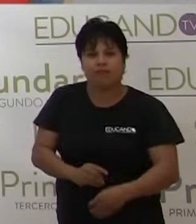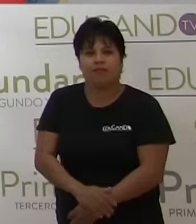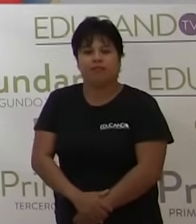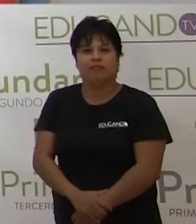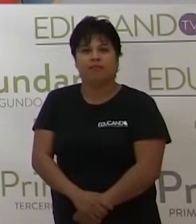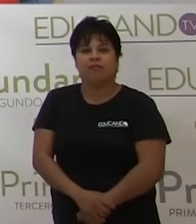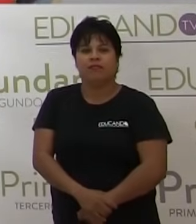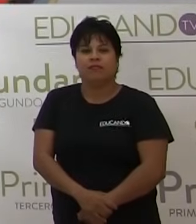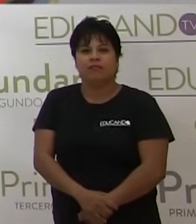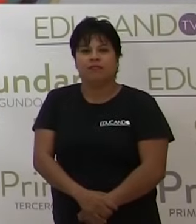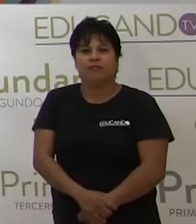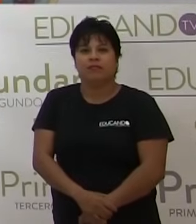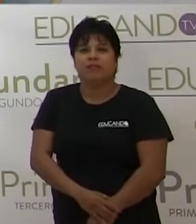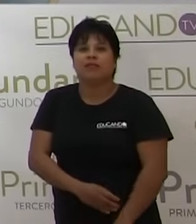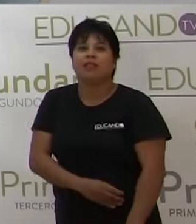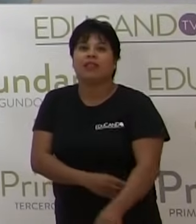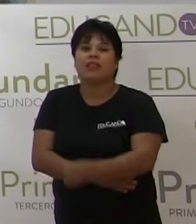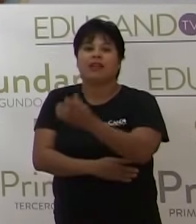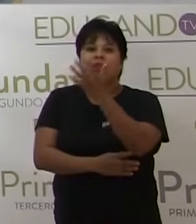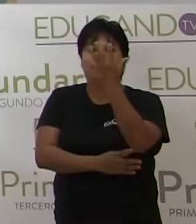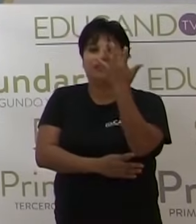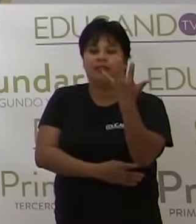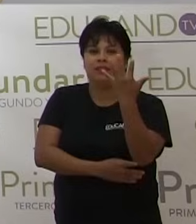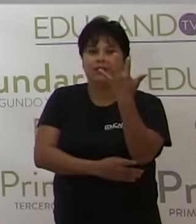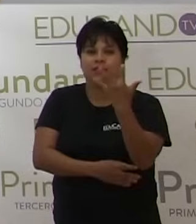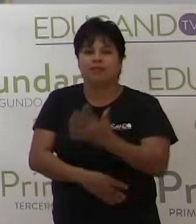mesa a las